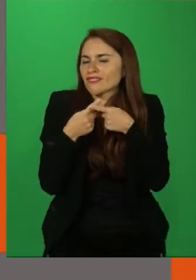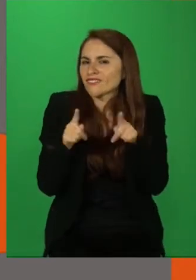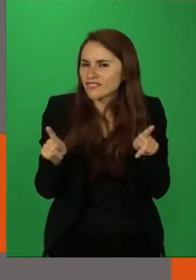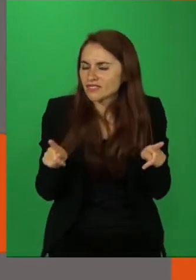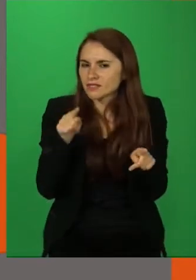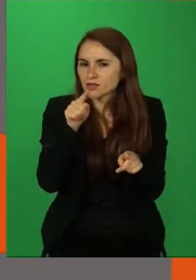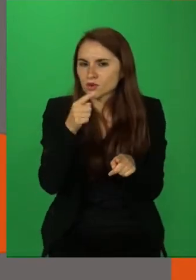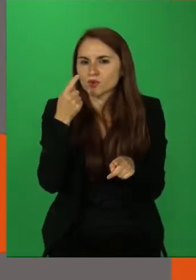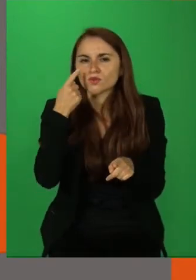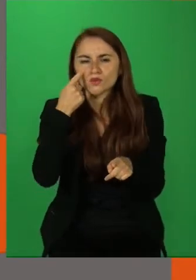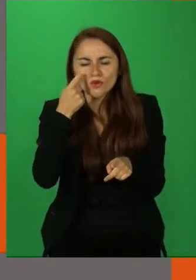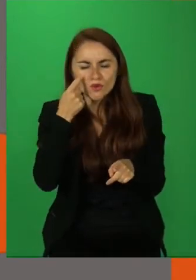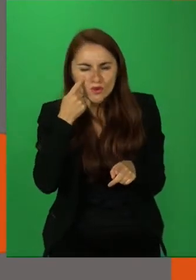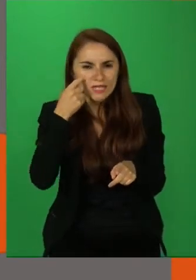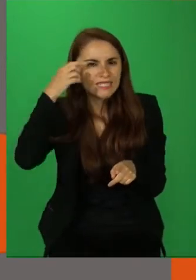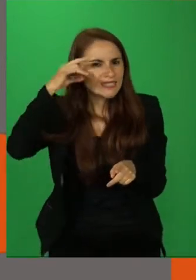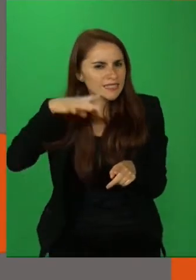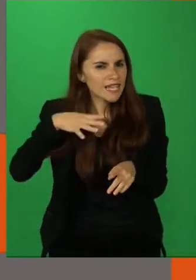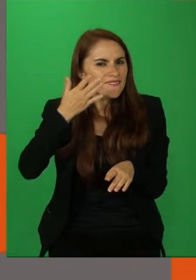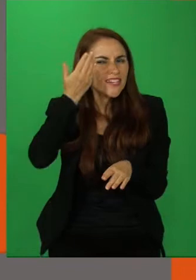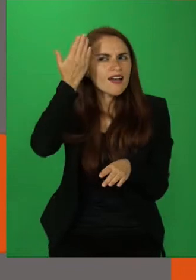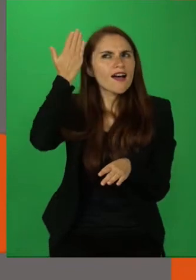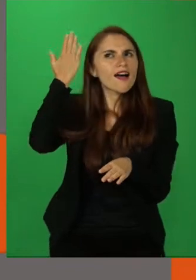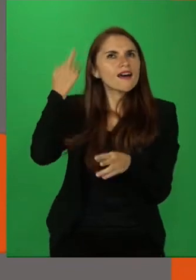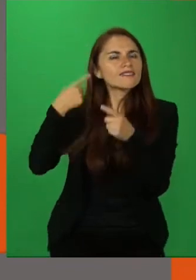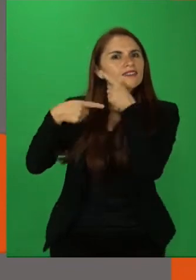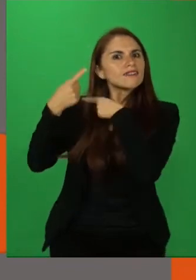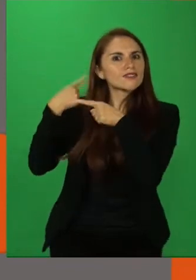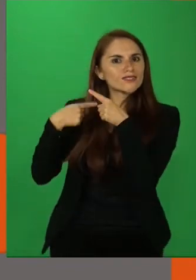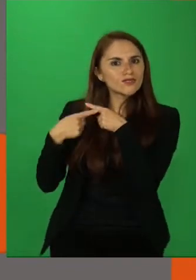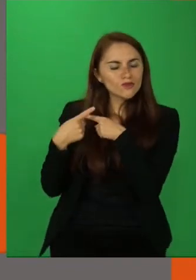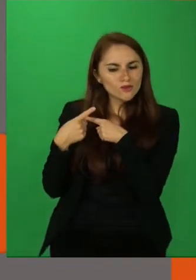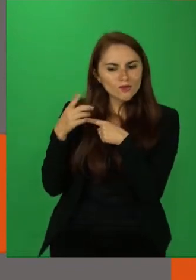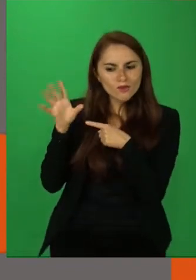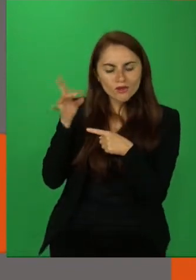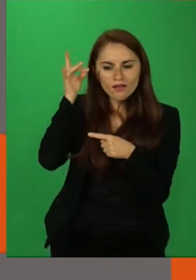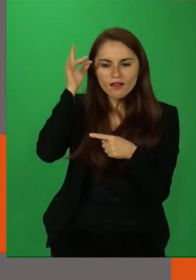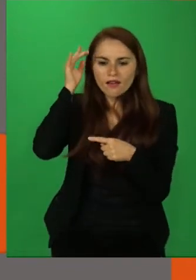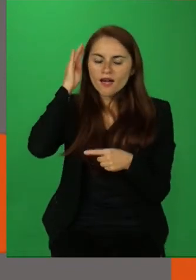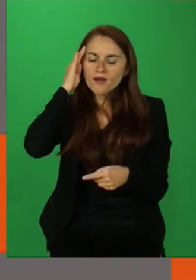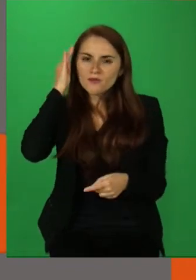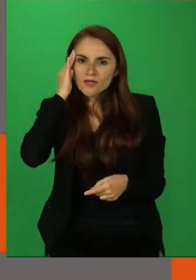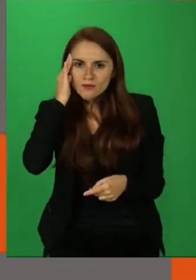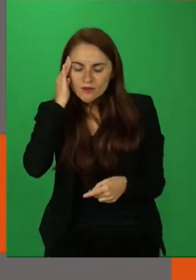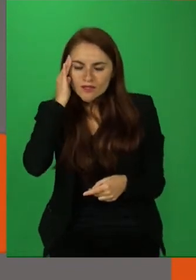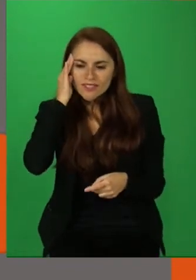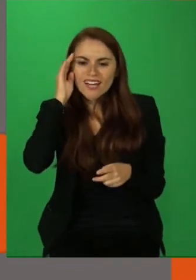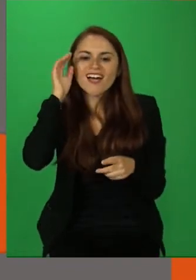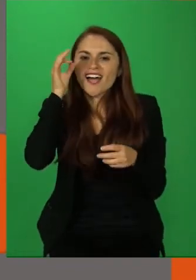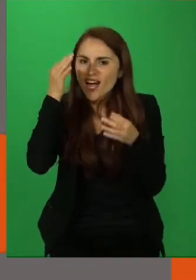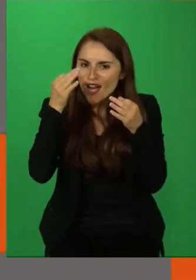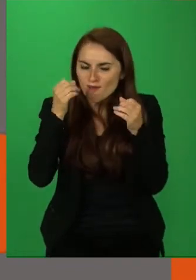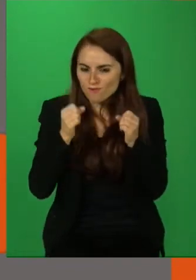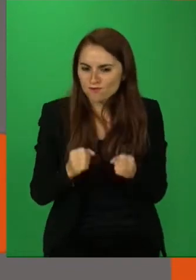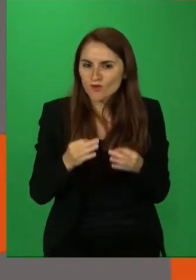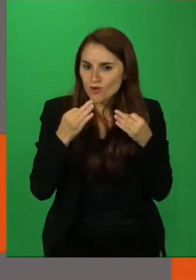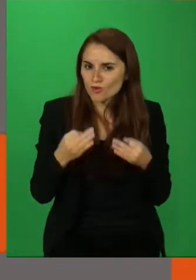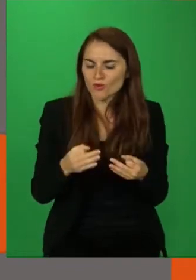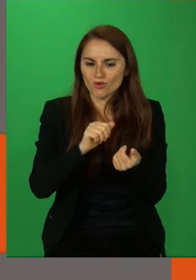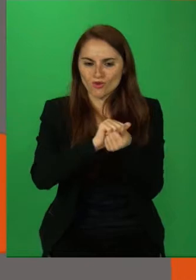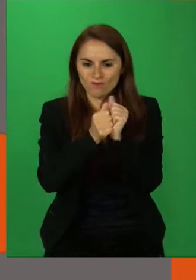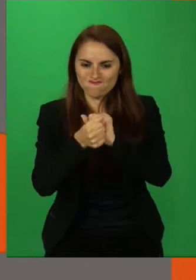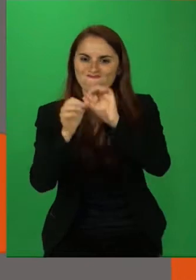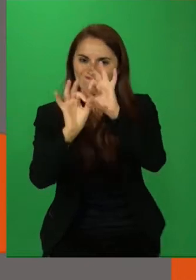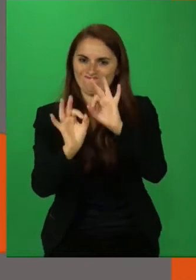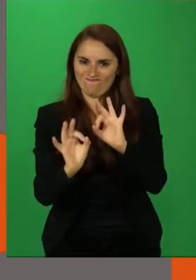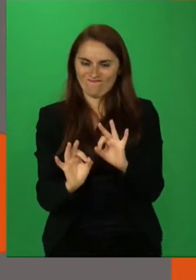si tienes conocimientos previos, sabías de antemano quién era este personaje, entonces podías saber que